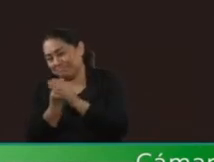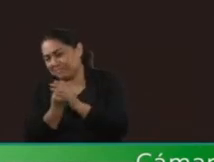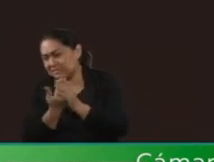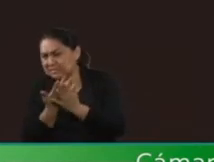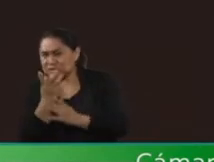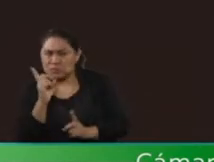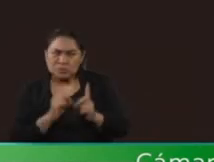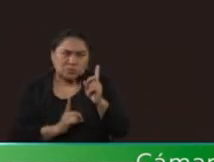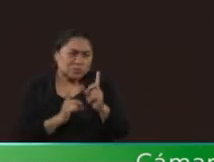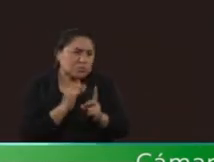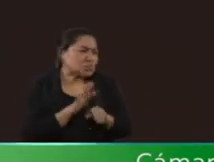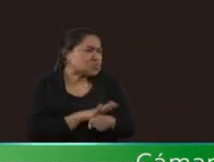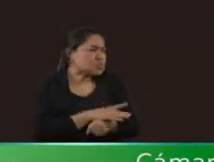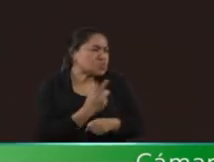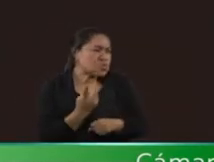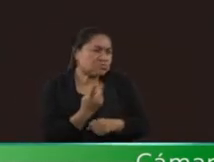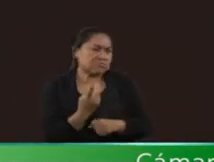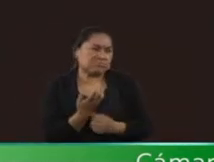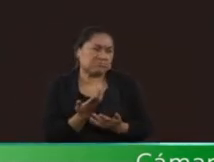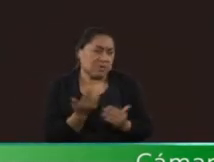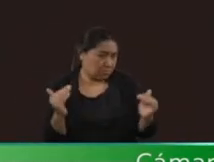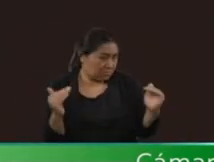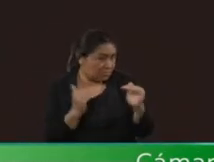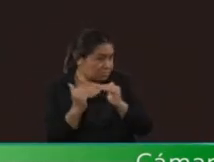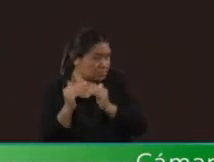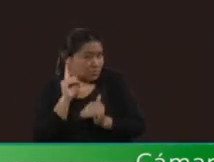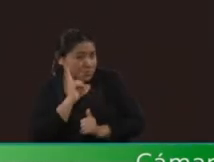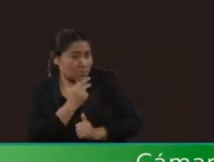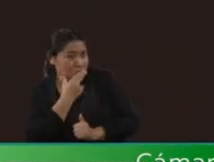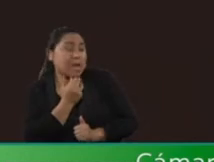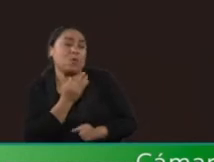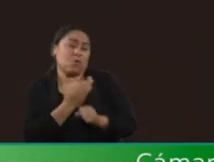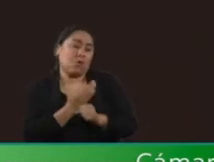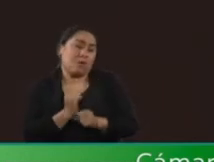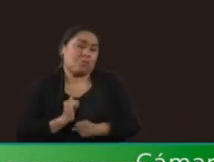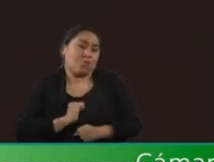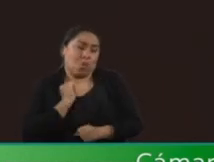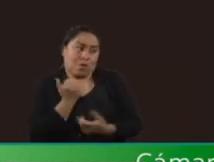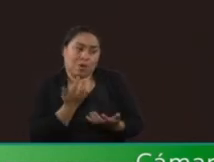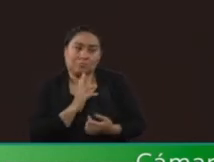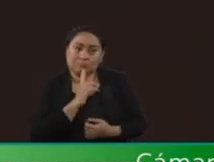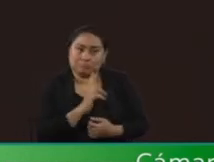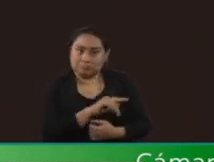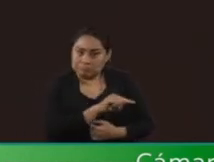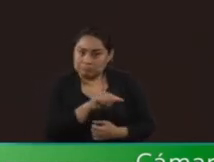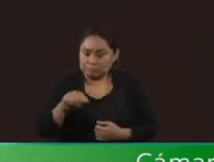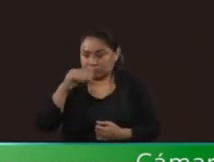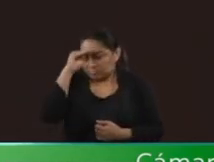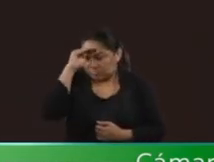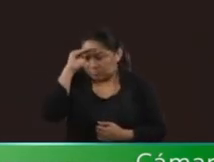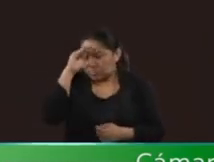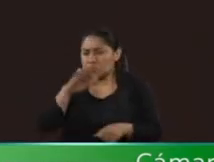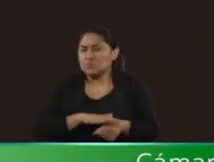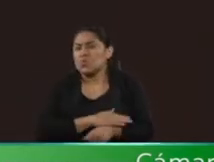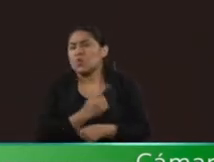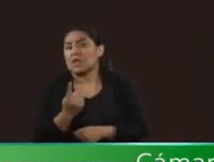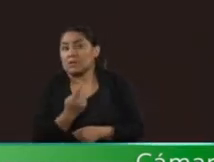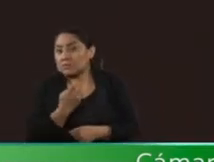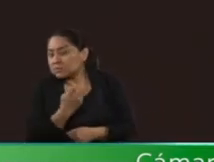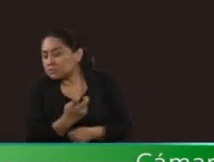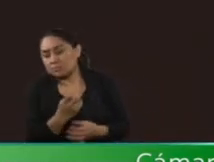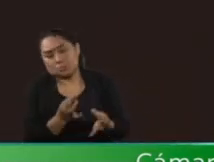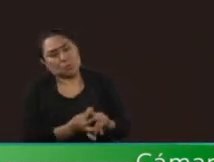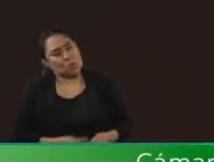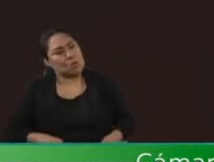Por qué era necesaria la paridad hoy es un buen día para responderles y reflexionar porque este principio era necesario en